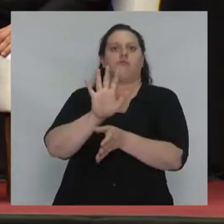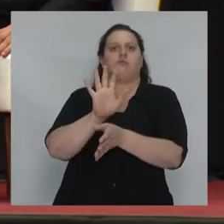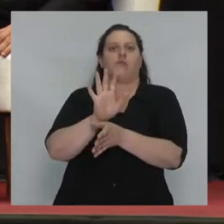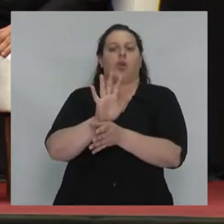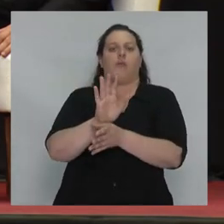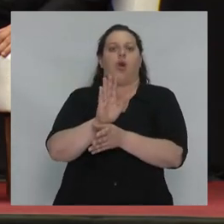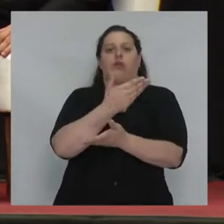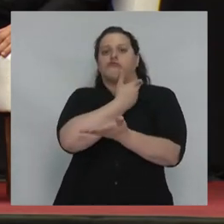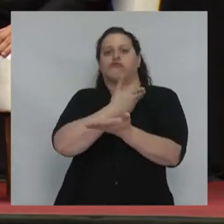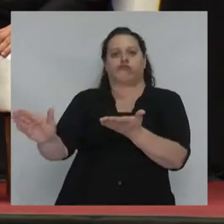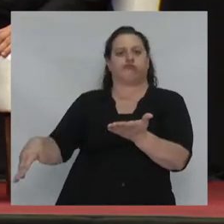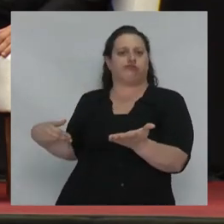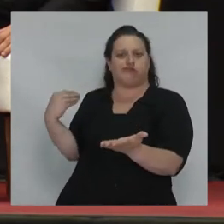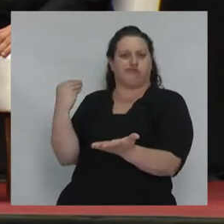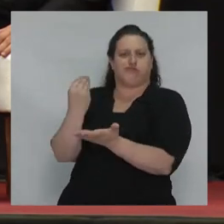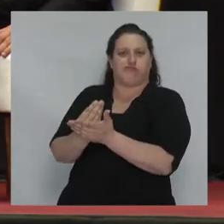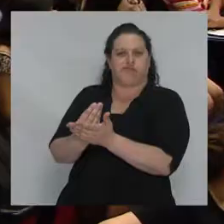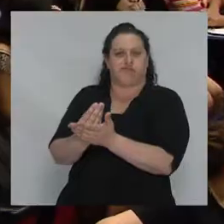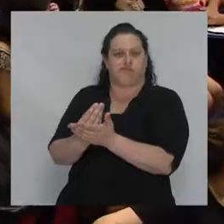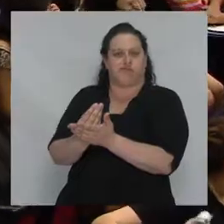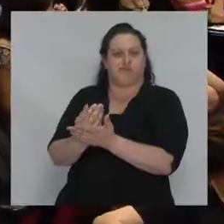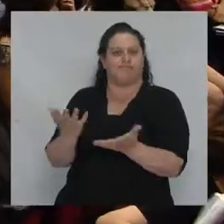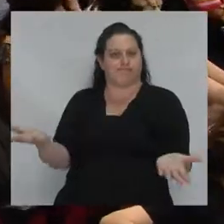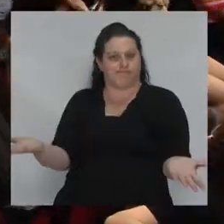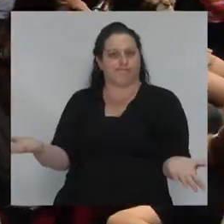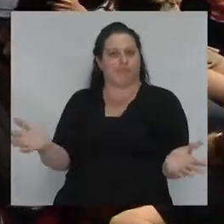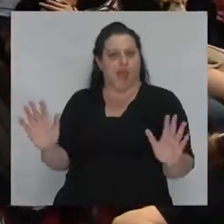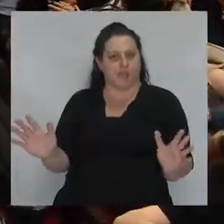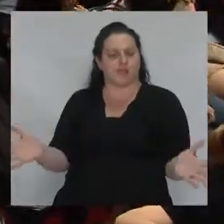Estado, con esas palabras, golpe de Estado.